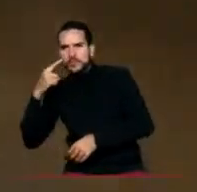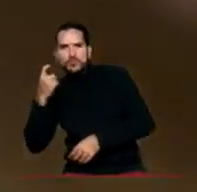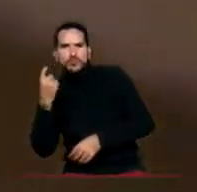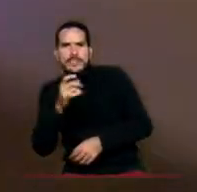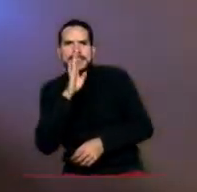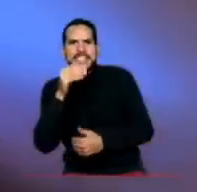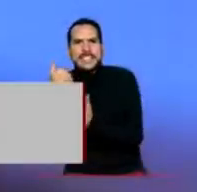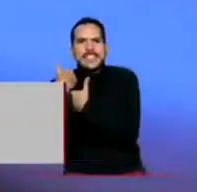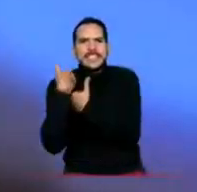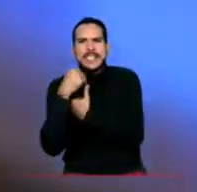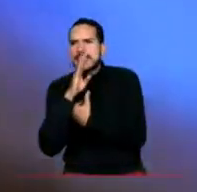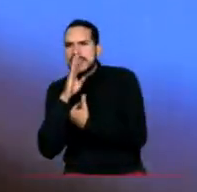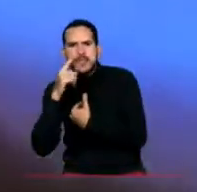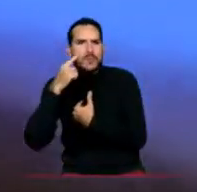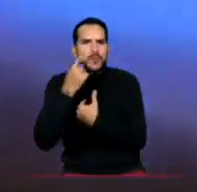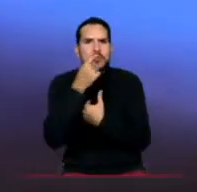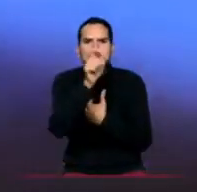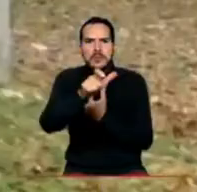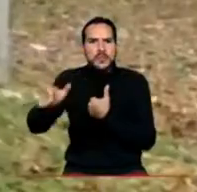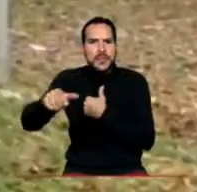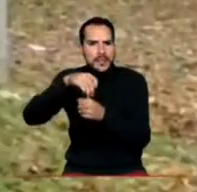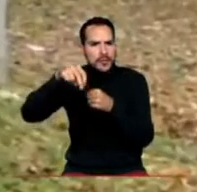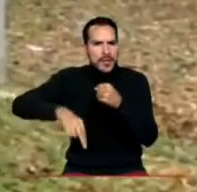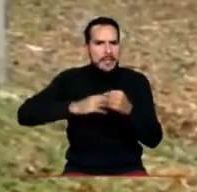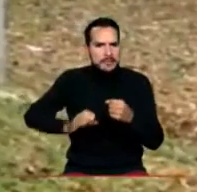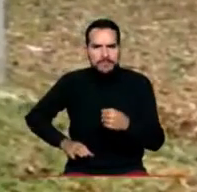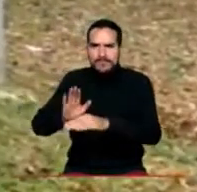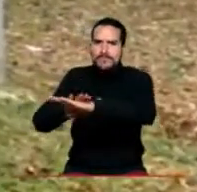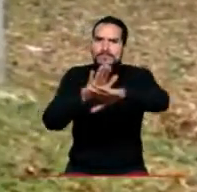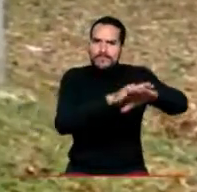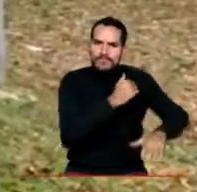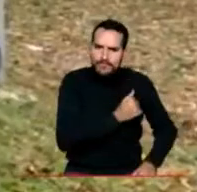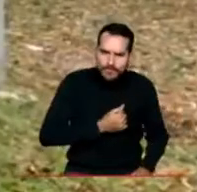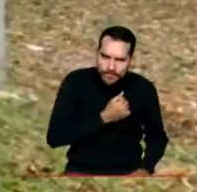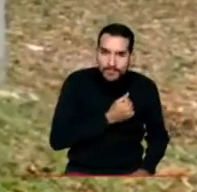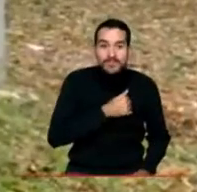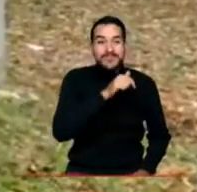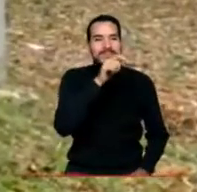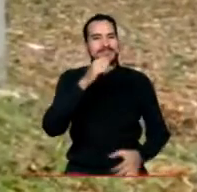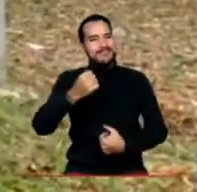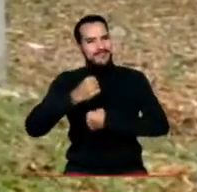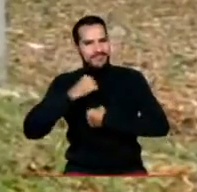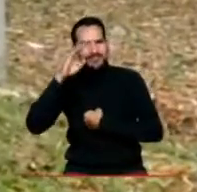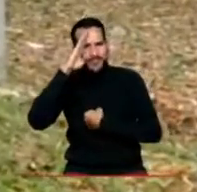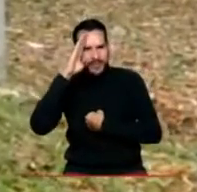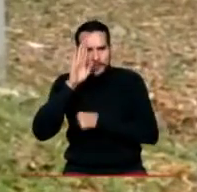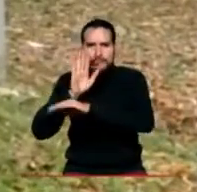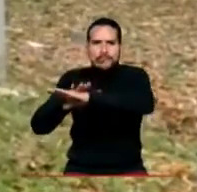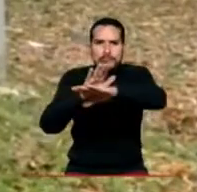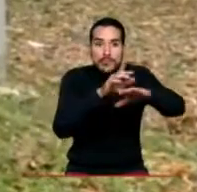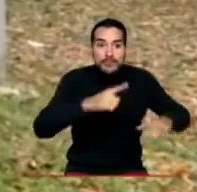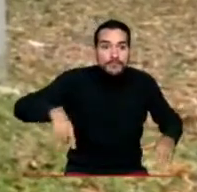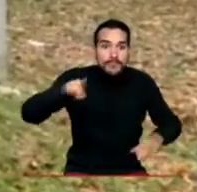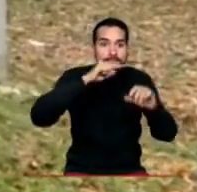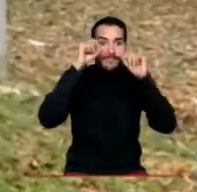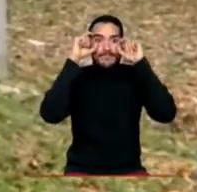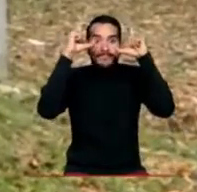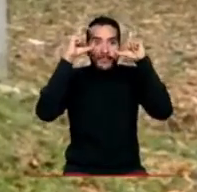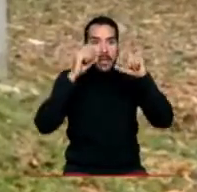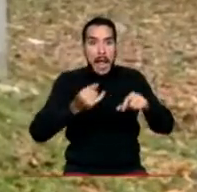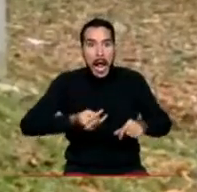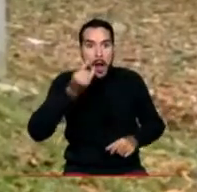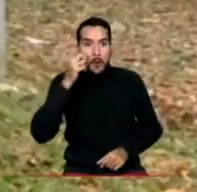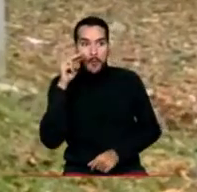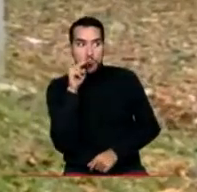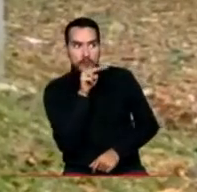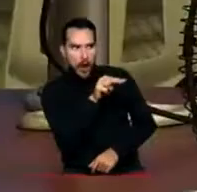civil. De allí que se hace un llamado imperioso a la fuerza pública para que esté alerta frente a cualquier situación que ponga en